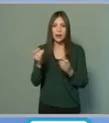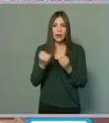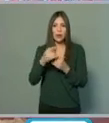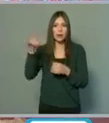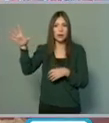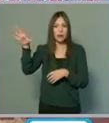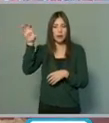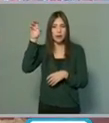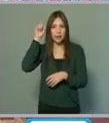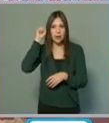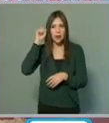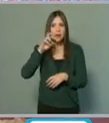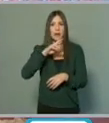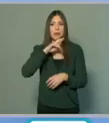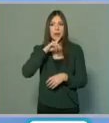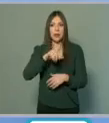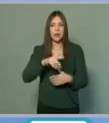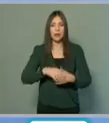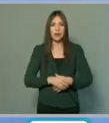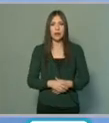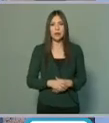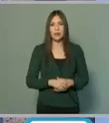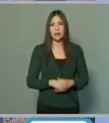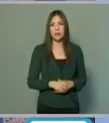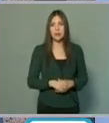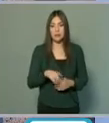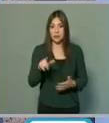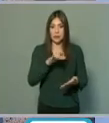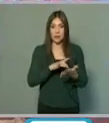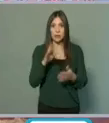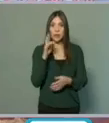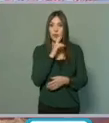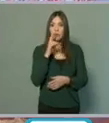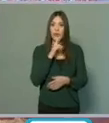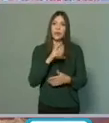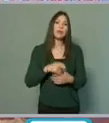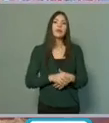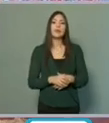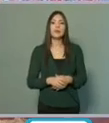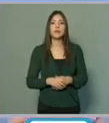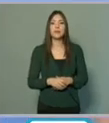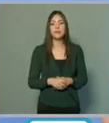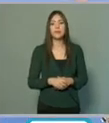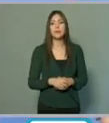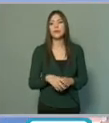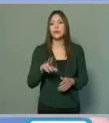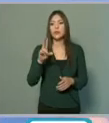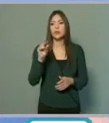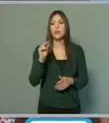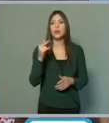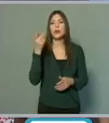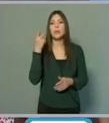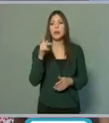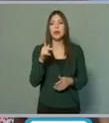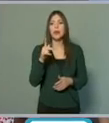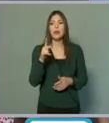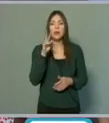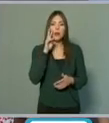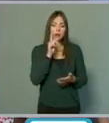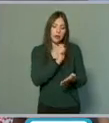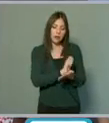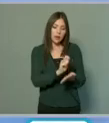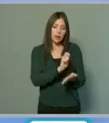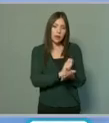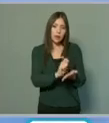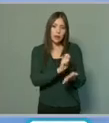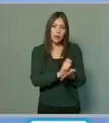pronunciarlo mejor o leerla. ¿A y poco entonces, lees en ruso, Enrique? Pues no como tal. Lo que yo hago es escribirlo, no. Claro, la fonética. Claro, la fonética,